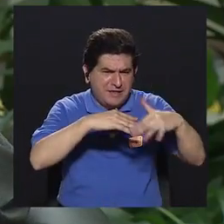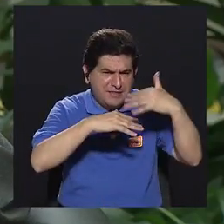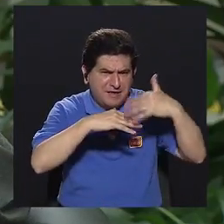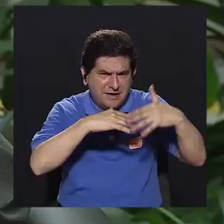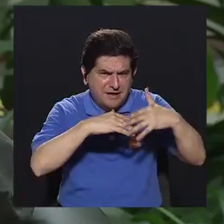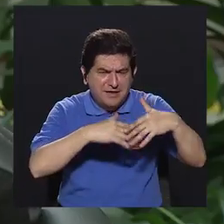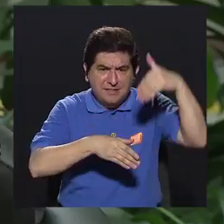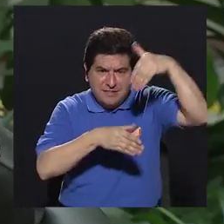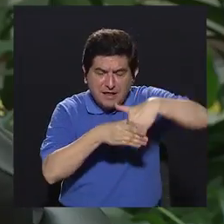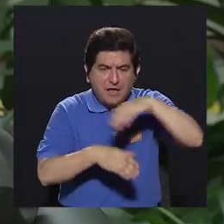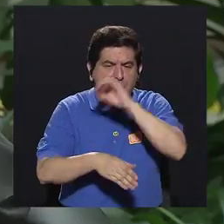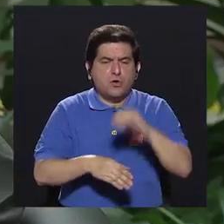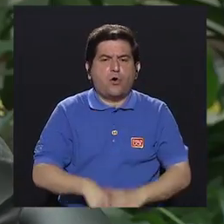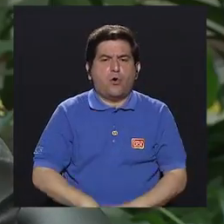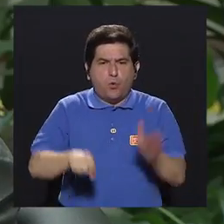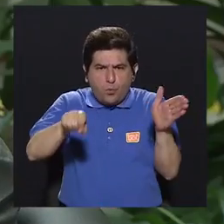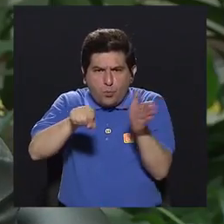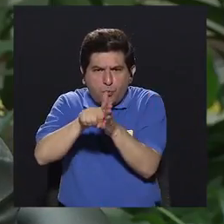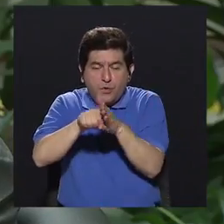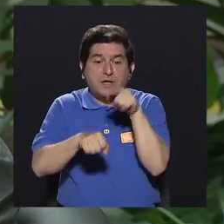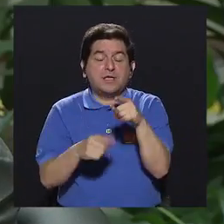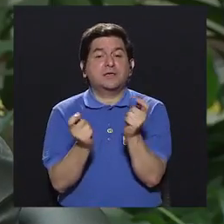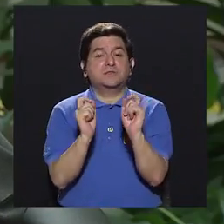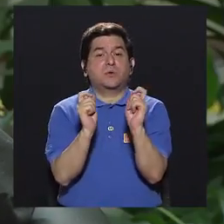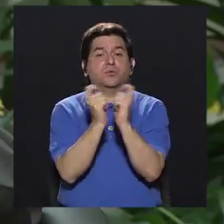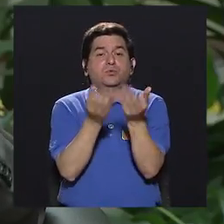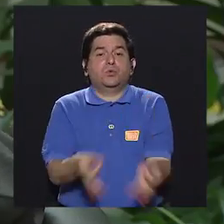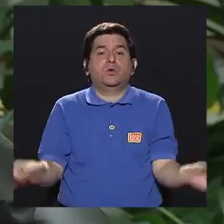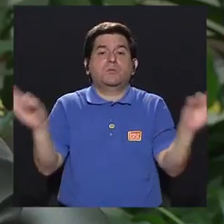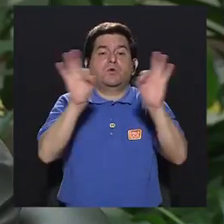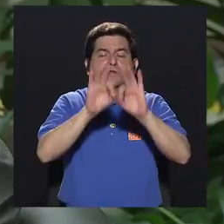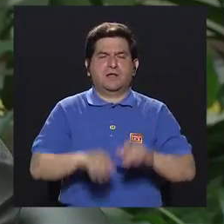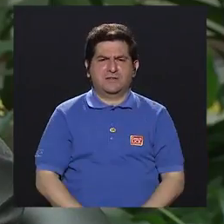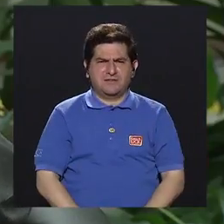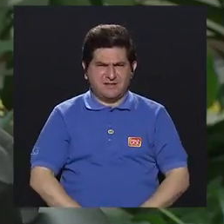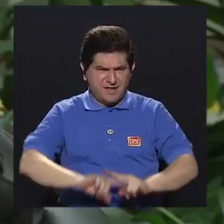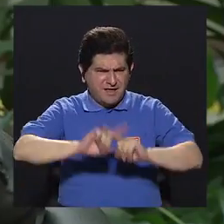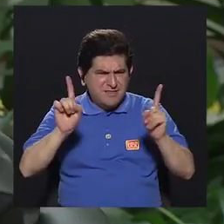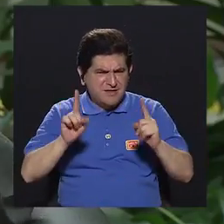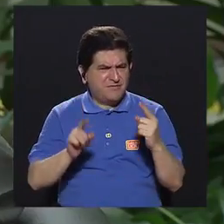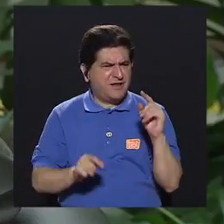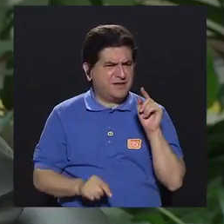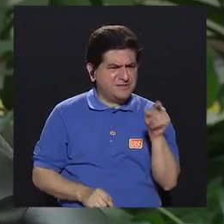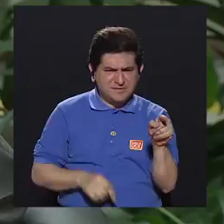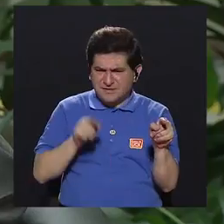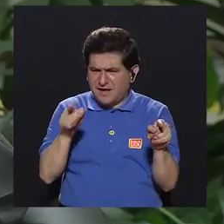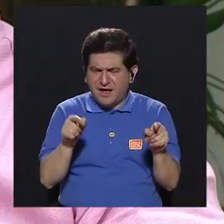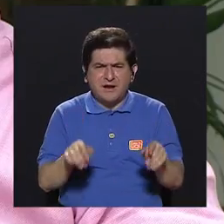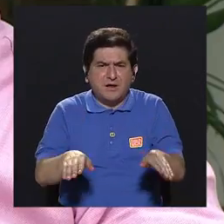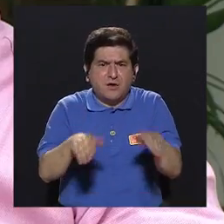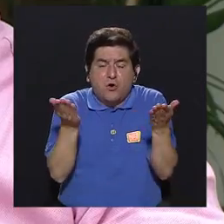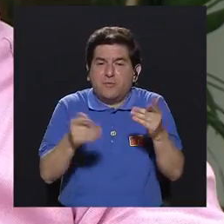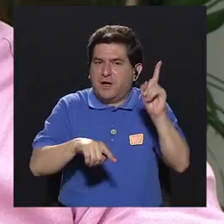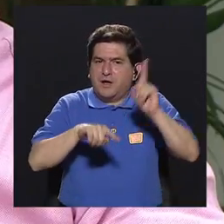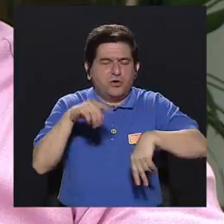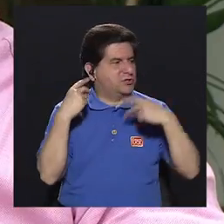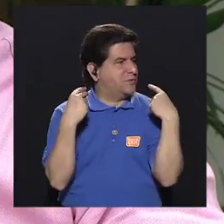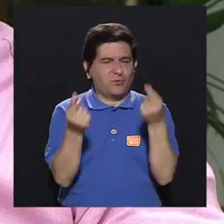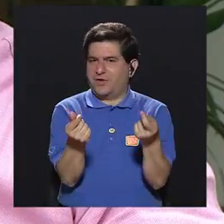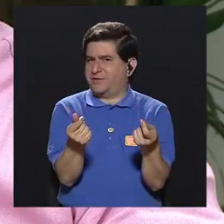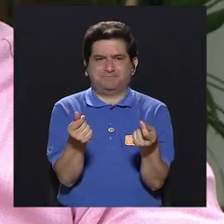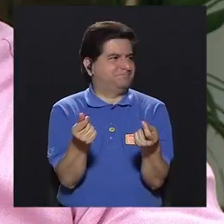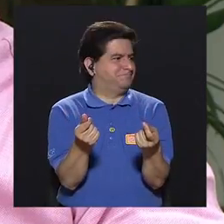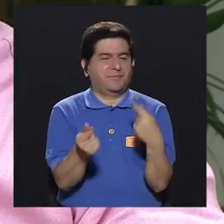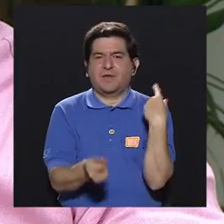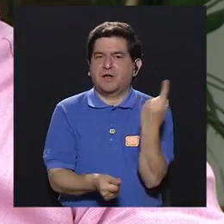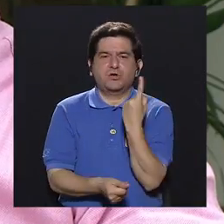hemorrágicos o isquémicos. Aquí hay un punto muy importante. ¿Cómo diferenciar si es uno hemorrágico y uno isquémico? No hay manera de hacerlo de manera